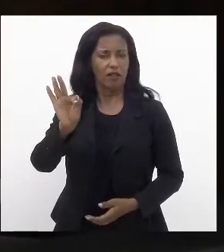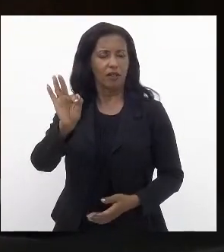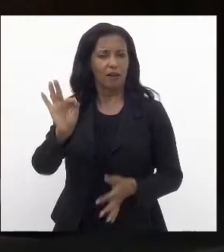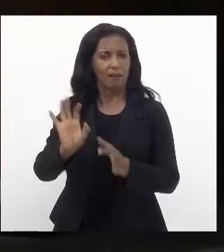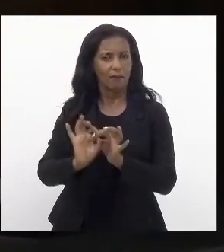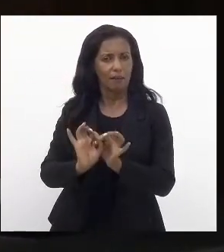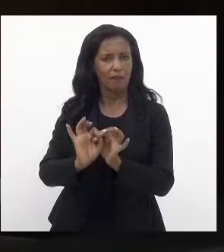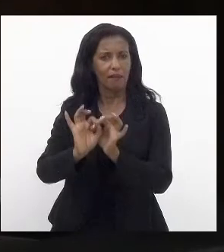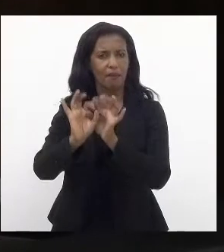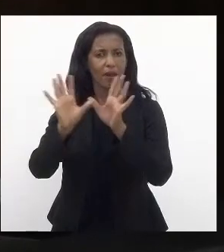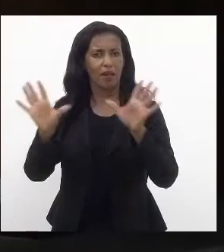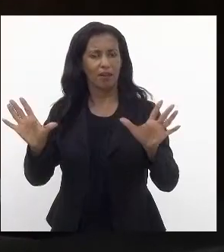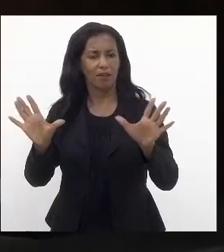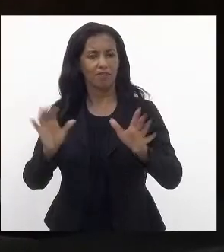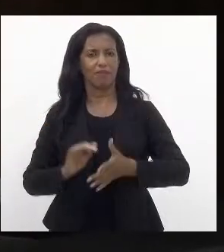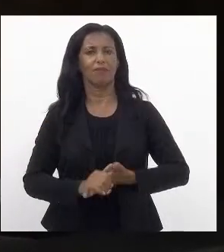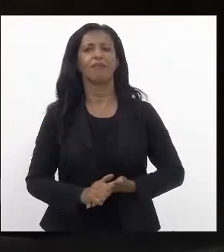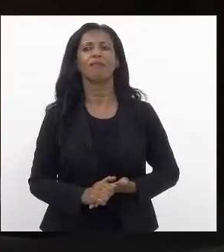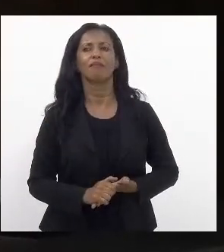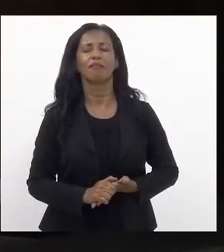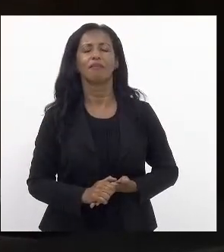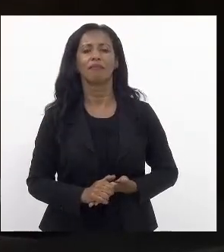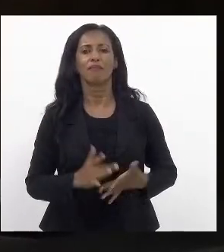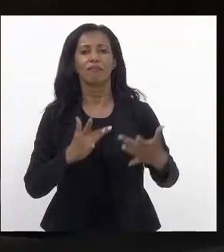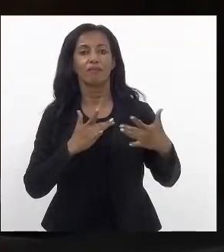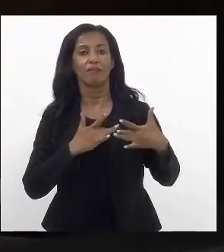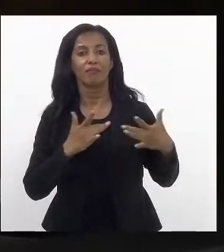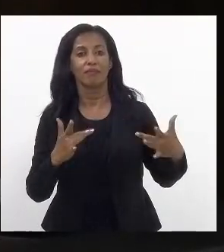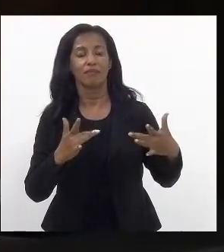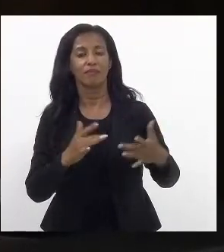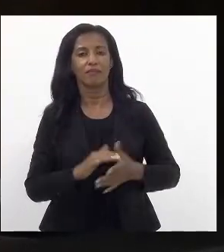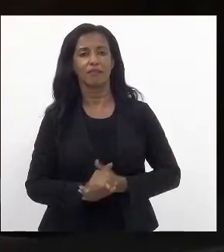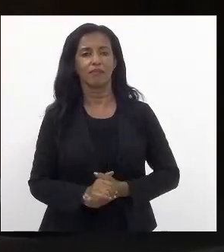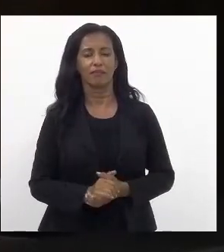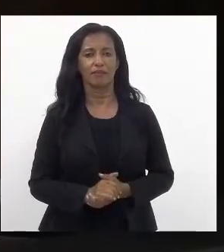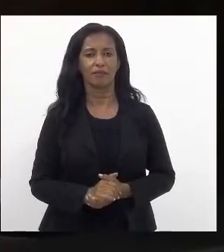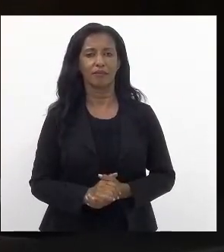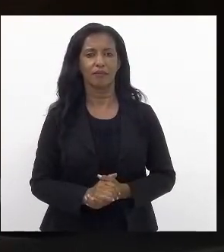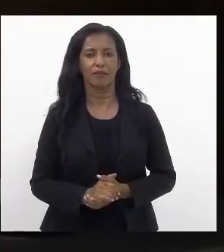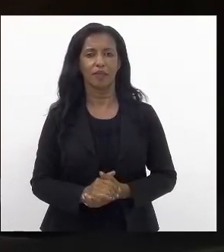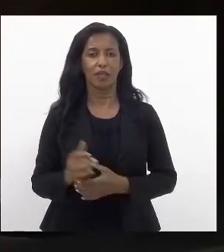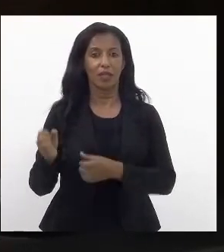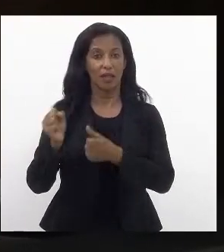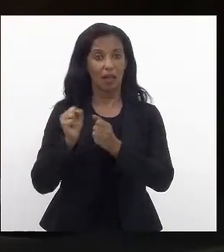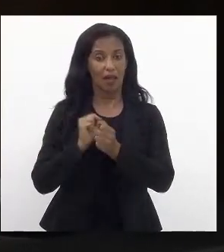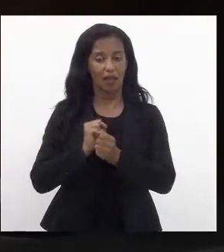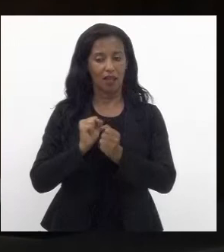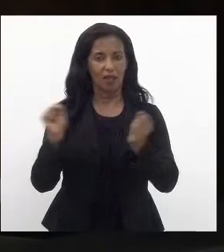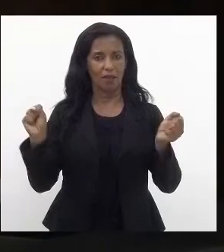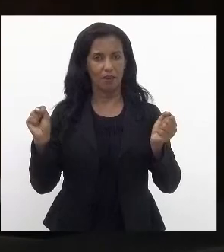libertad, la fraternidad y la independencia.